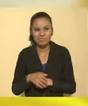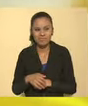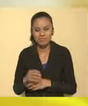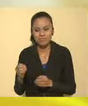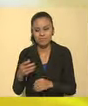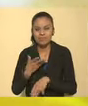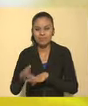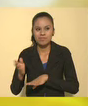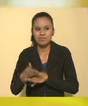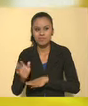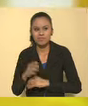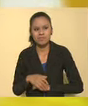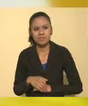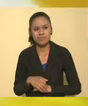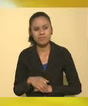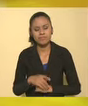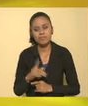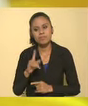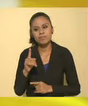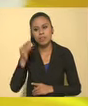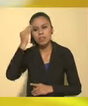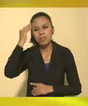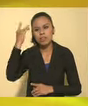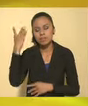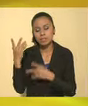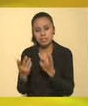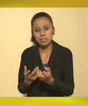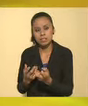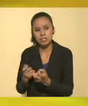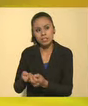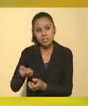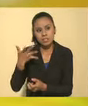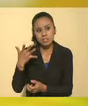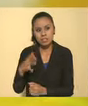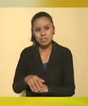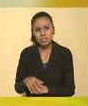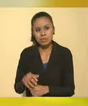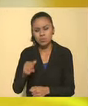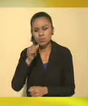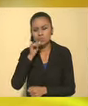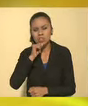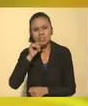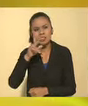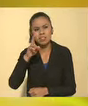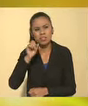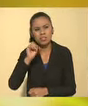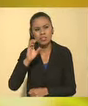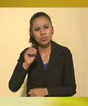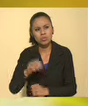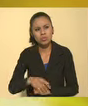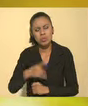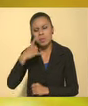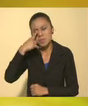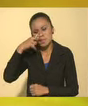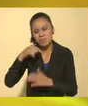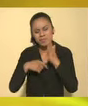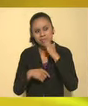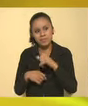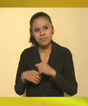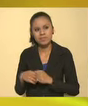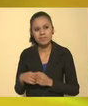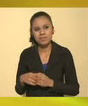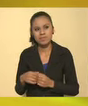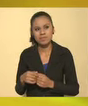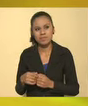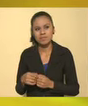Blanquillos. No, y dices, este estará todavía fresco, ¿cómo le hago ¿Cómo sabes, no? Porque también a mí me ha pasado, ¿no? Que